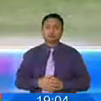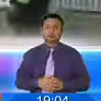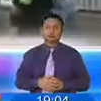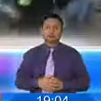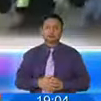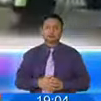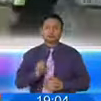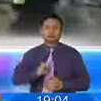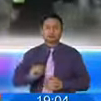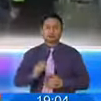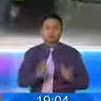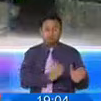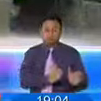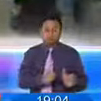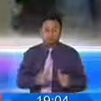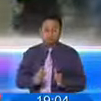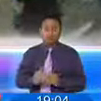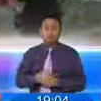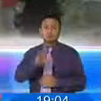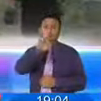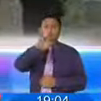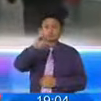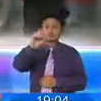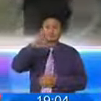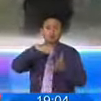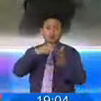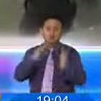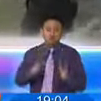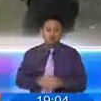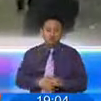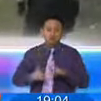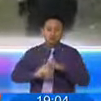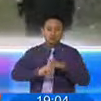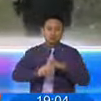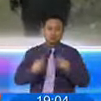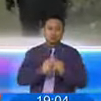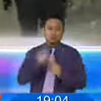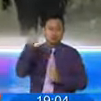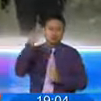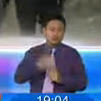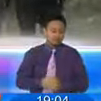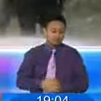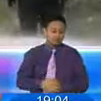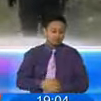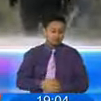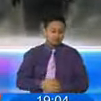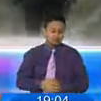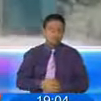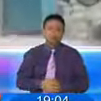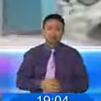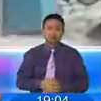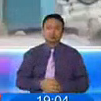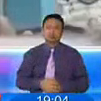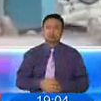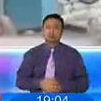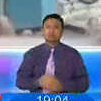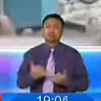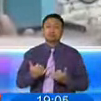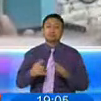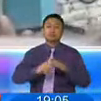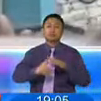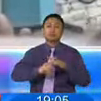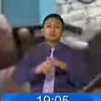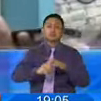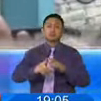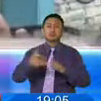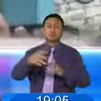realizó de manera ordenada la evacuación de 800 estudiantes y personal docente hacia un sitio seguro. Estamos evacuando aquí